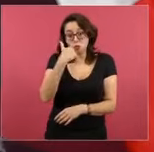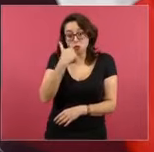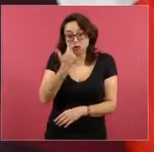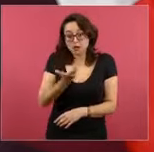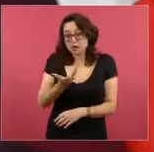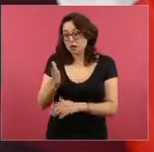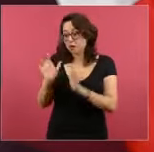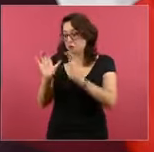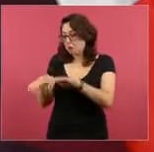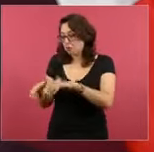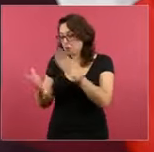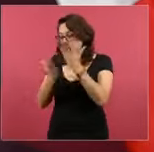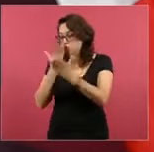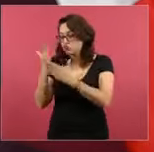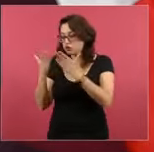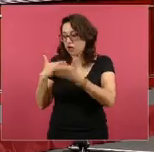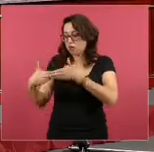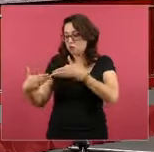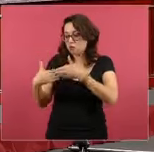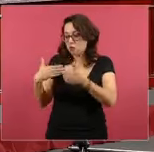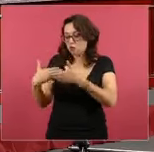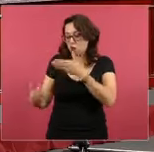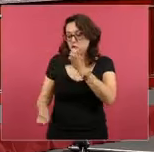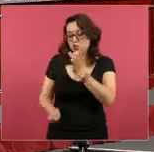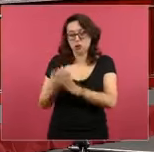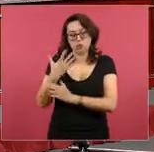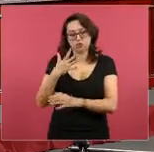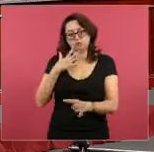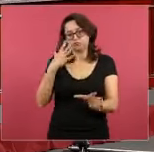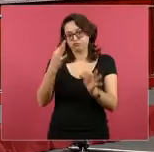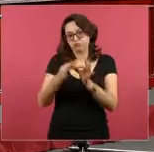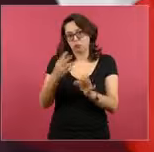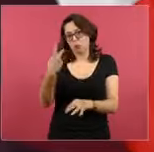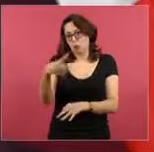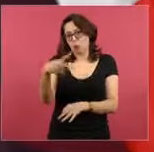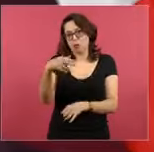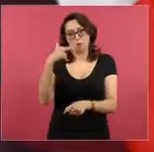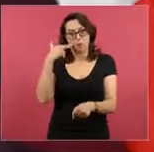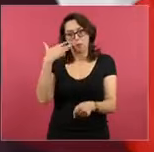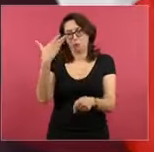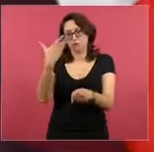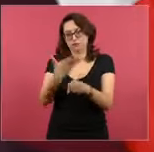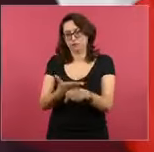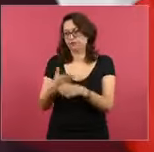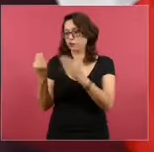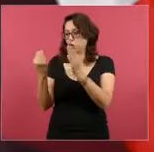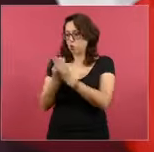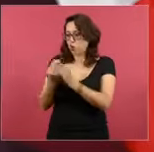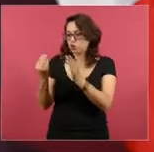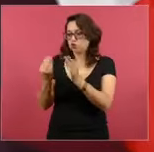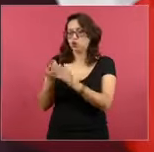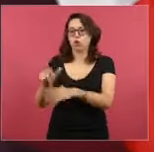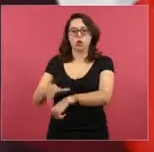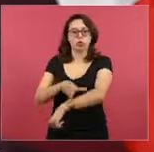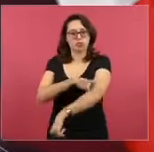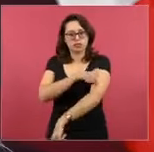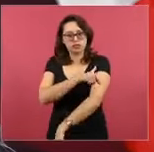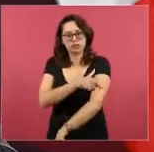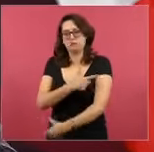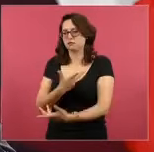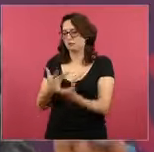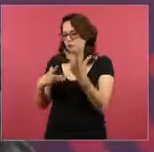manera asumen la responsabilidad de tomar un curso o un diplomado de